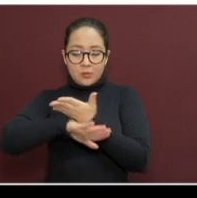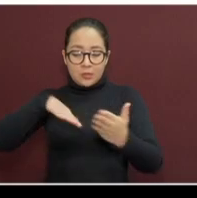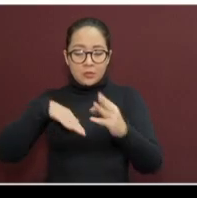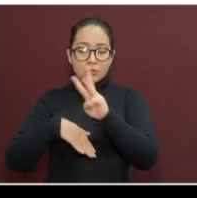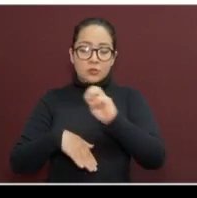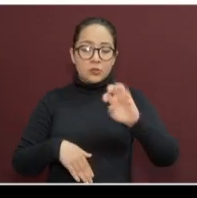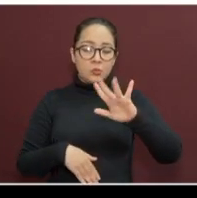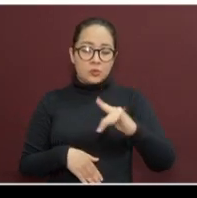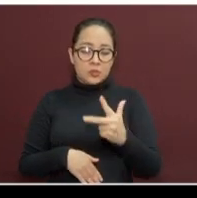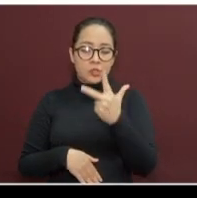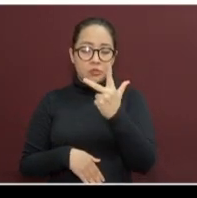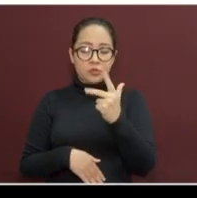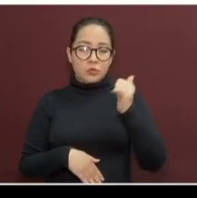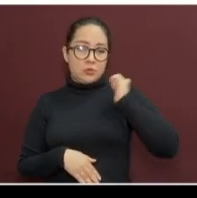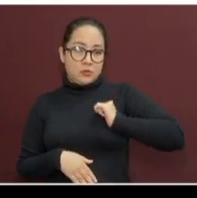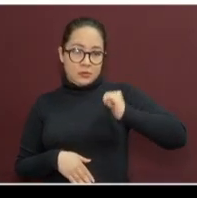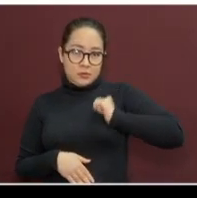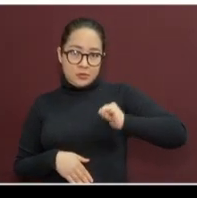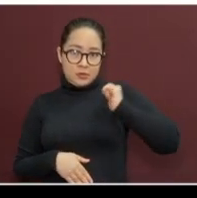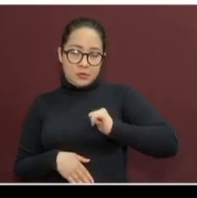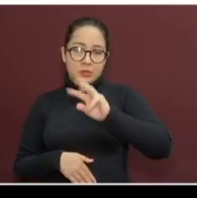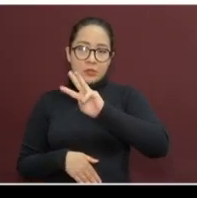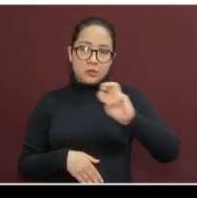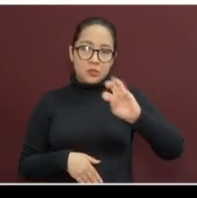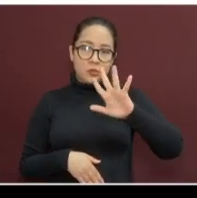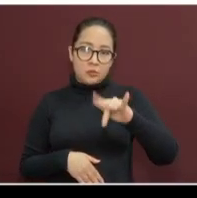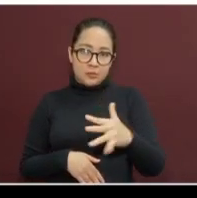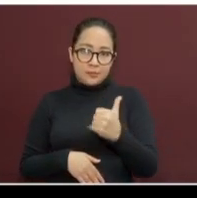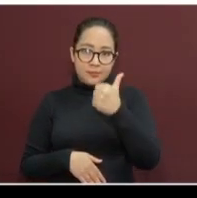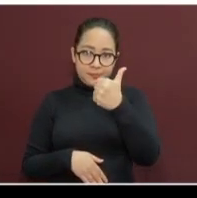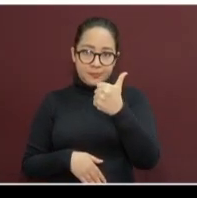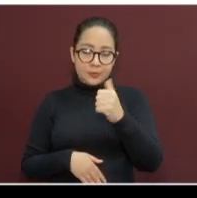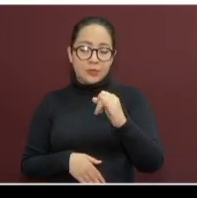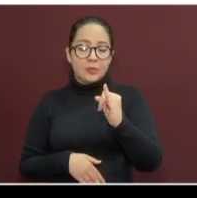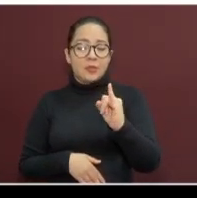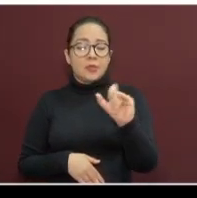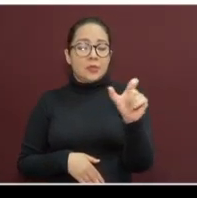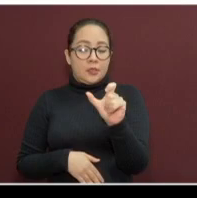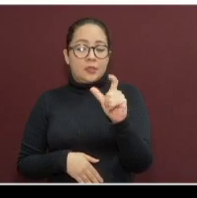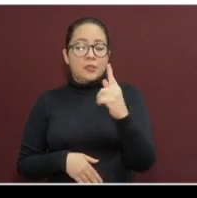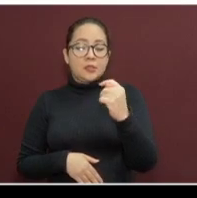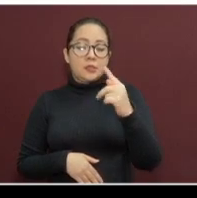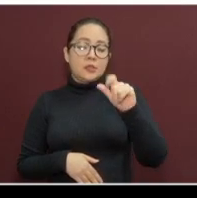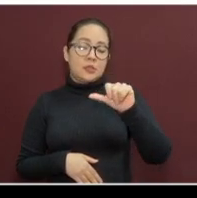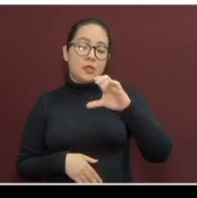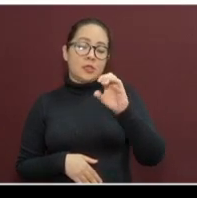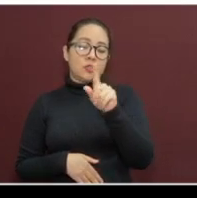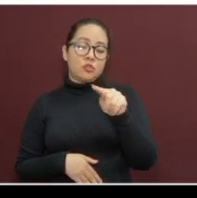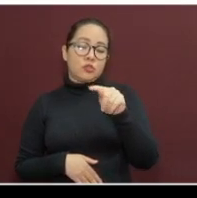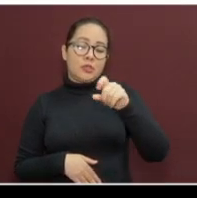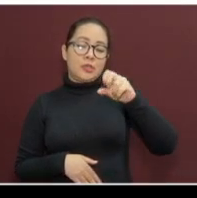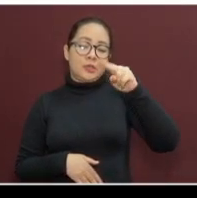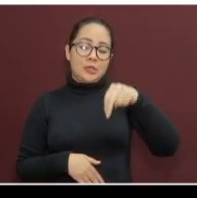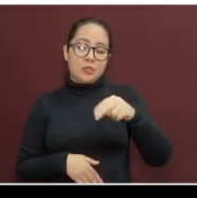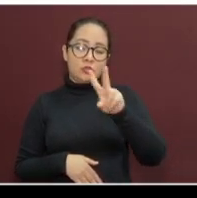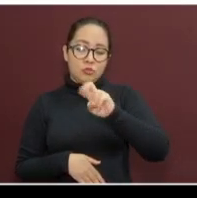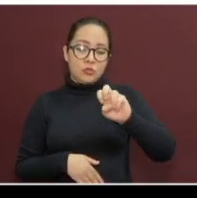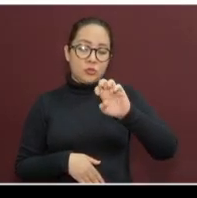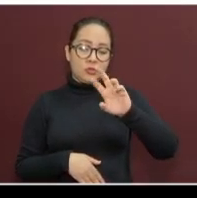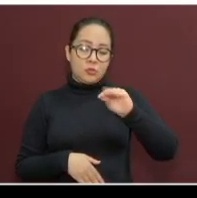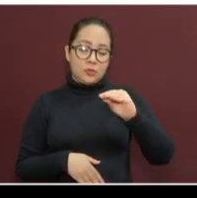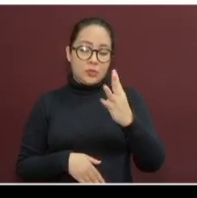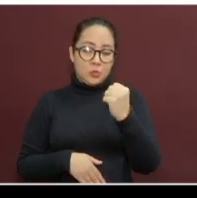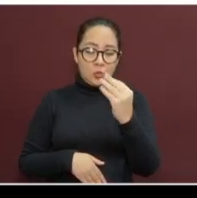358 la antigua 356 estas o kid land 299 nogales